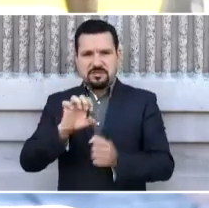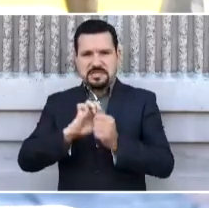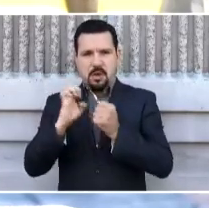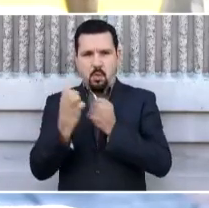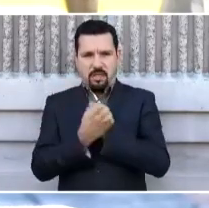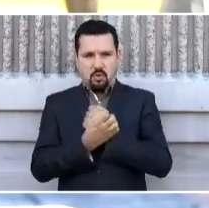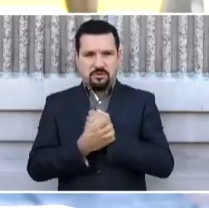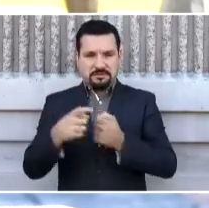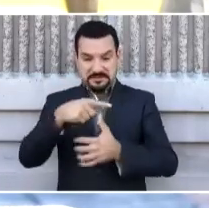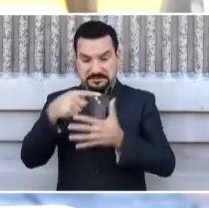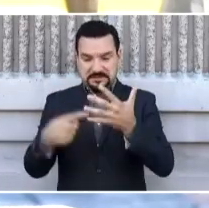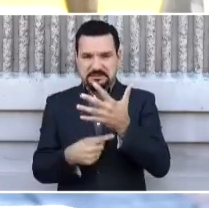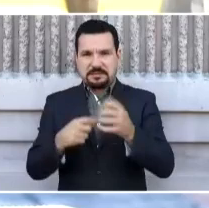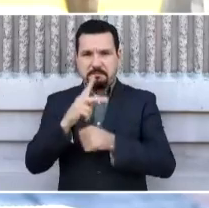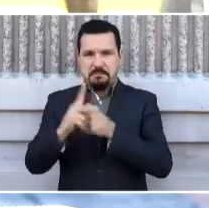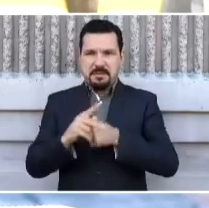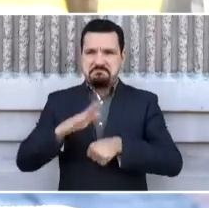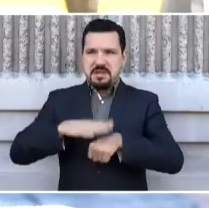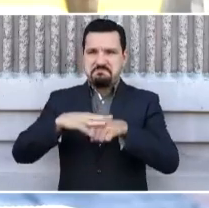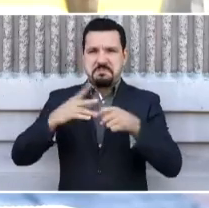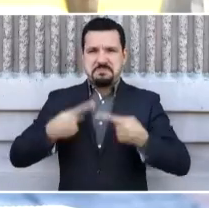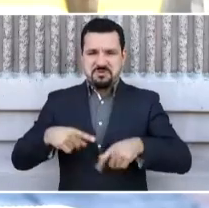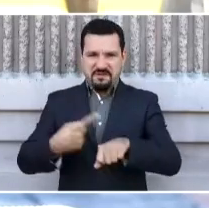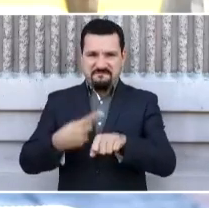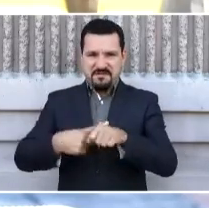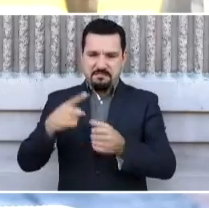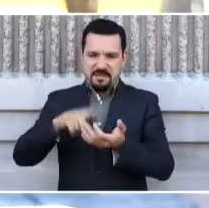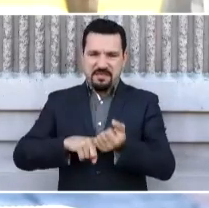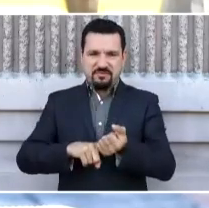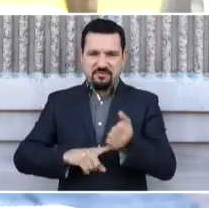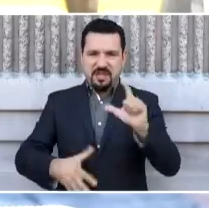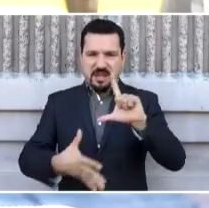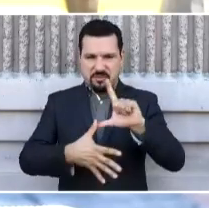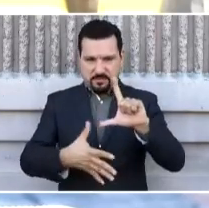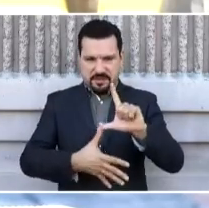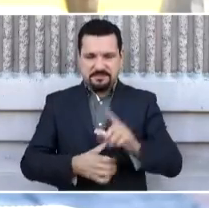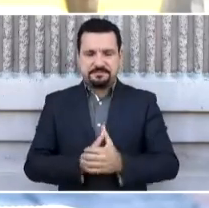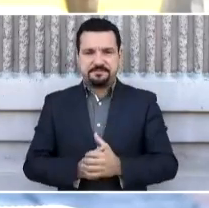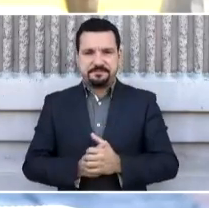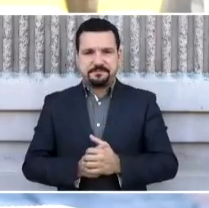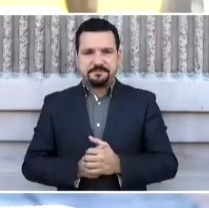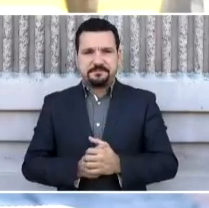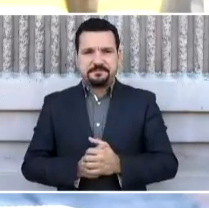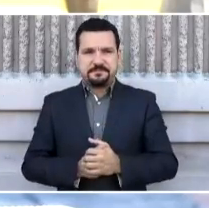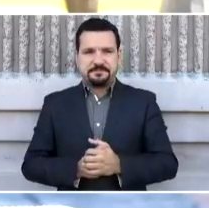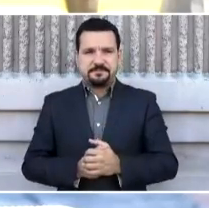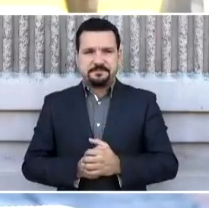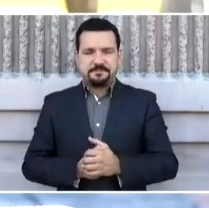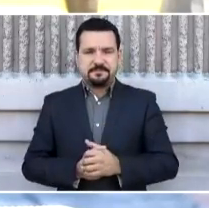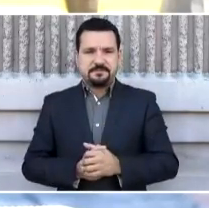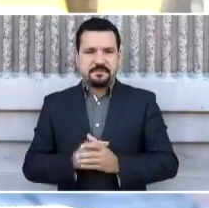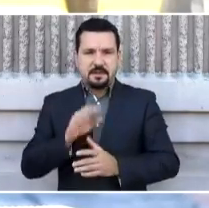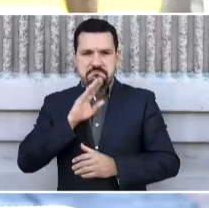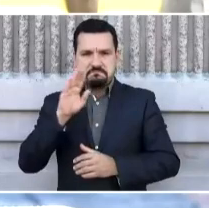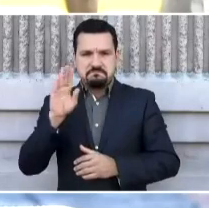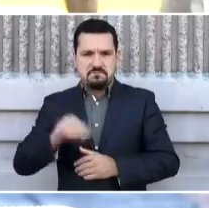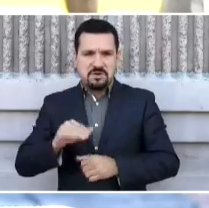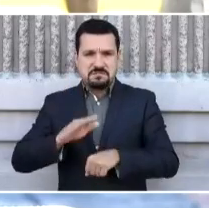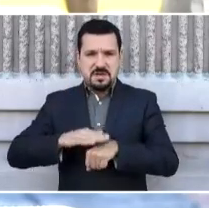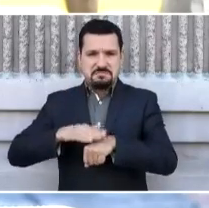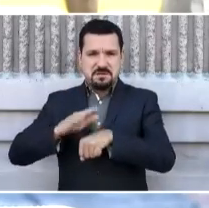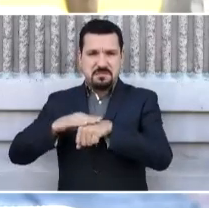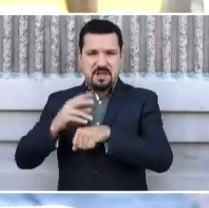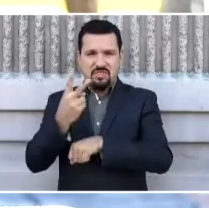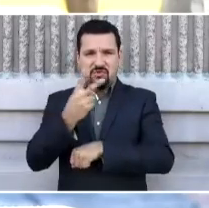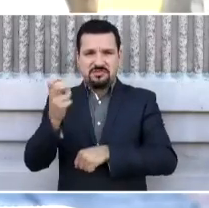5 países con más casos en América. Las defunciones igual siguen incrementándose, hay